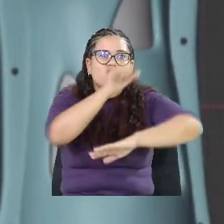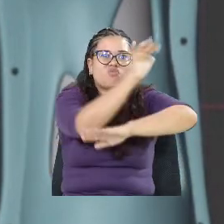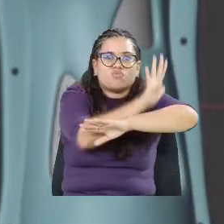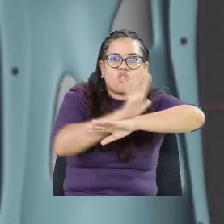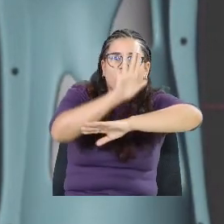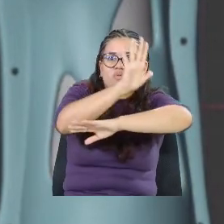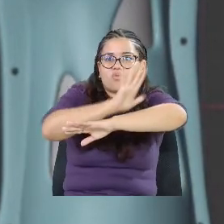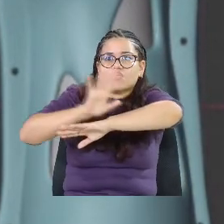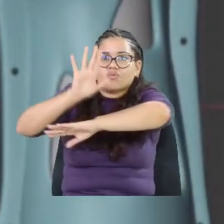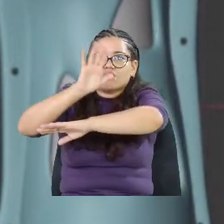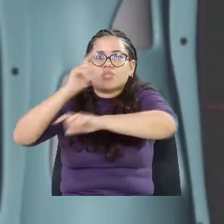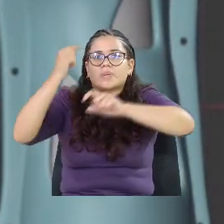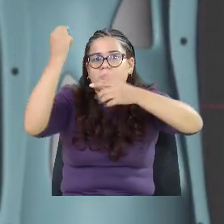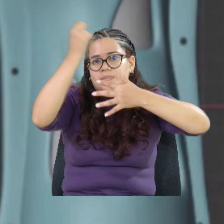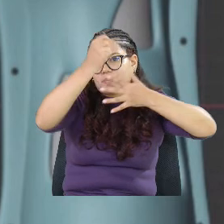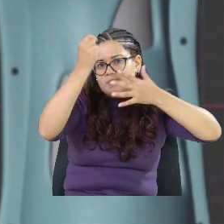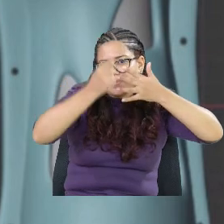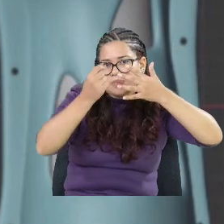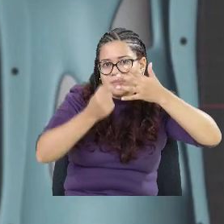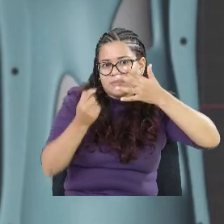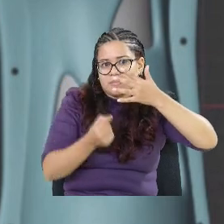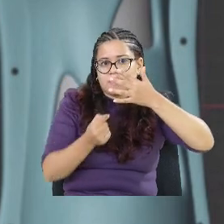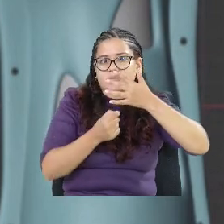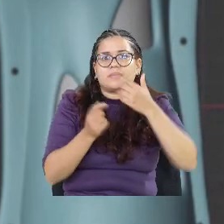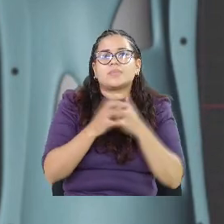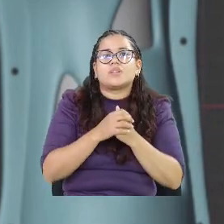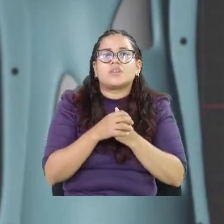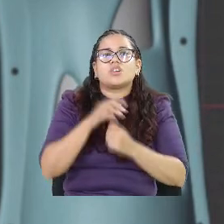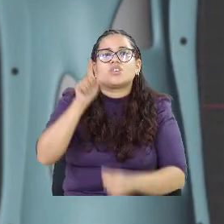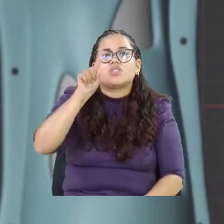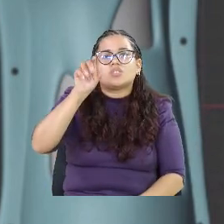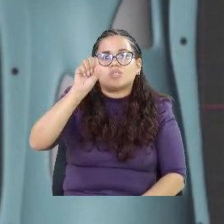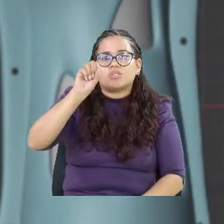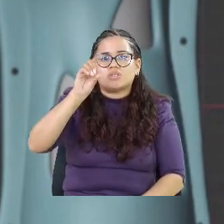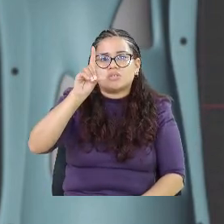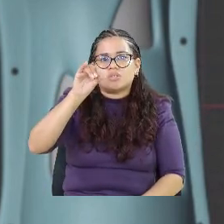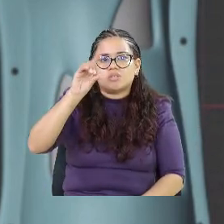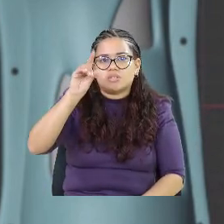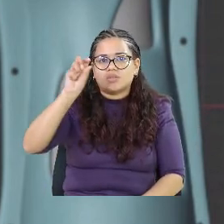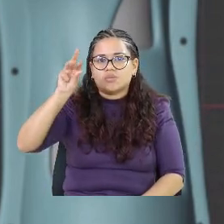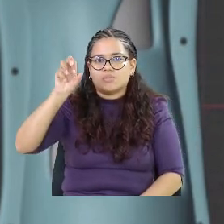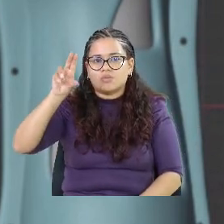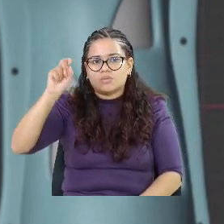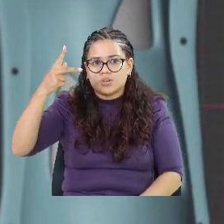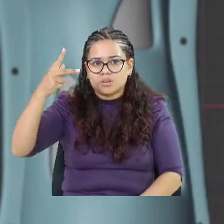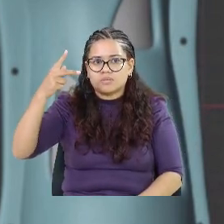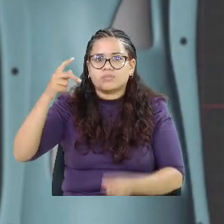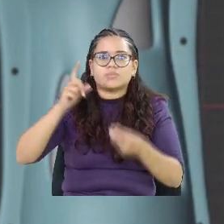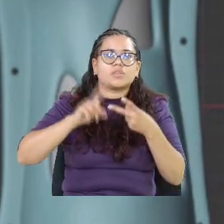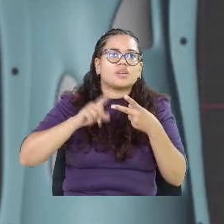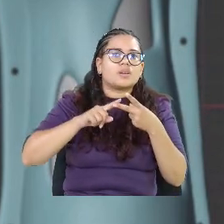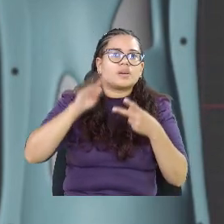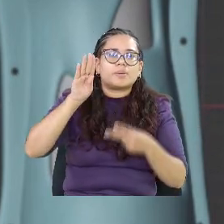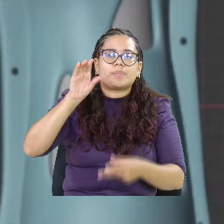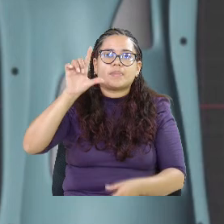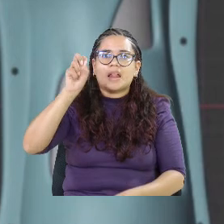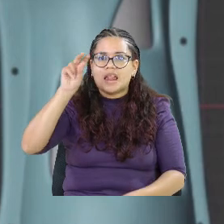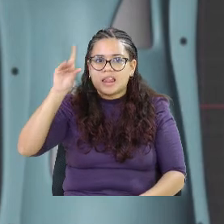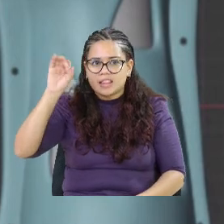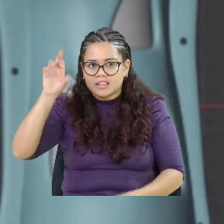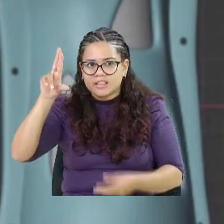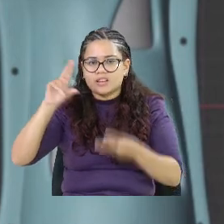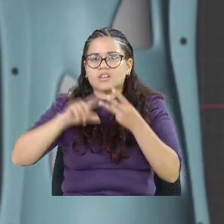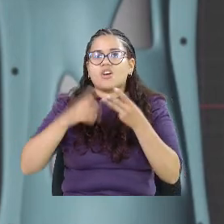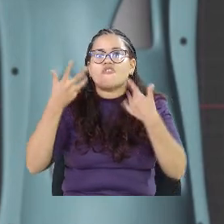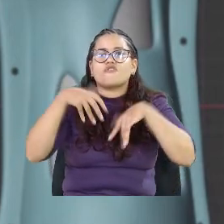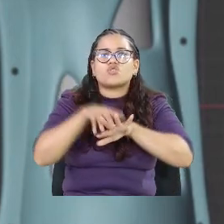ellos SolidWorks, Blender, Fusion 360, entre otros, según lo que necesitamos